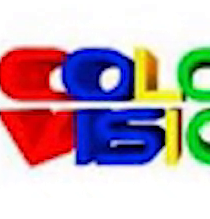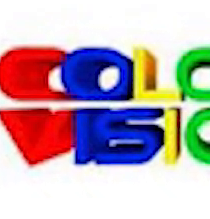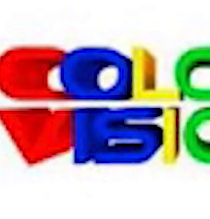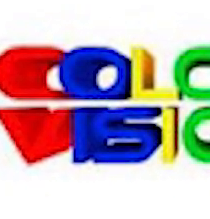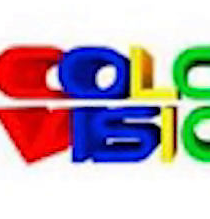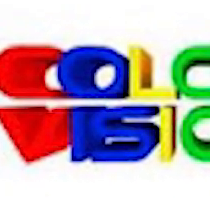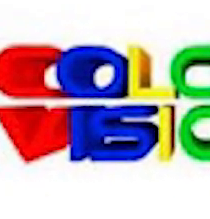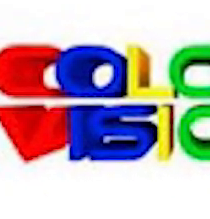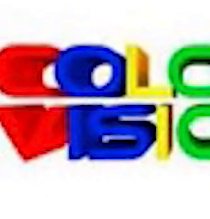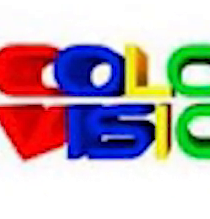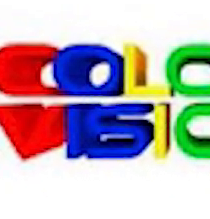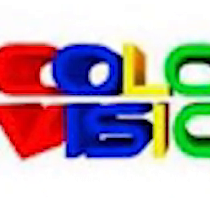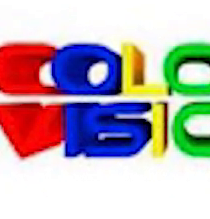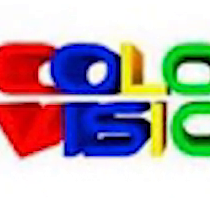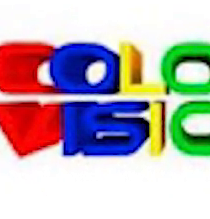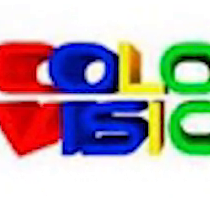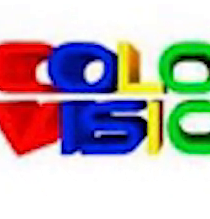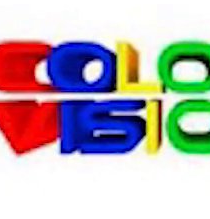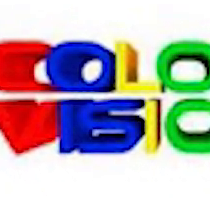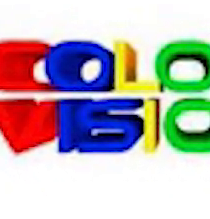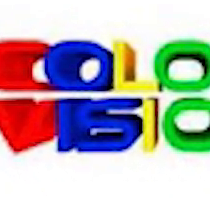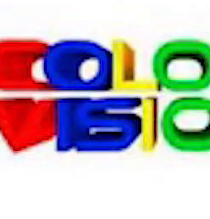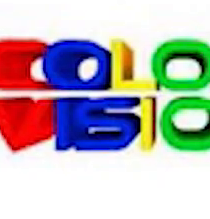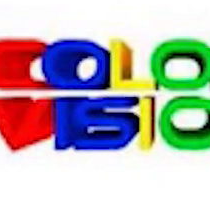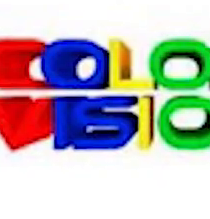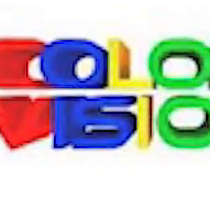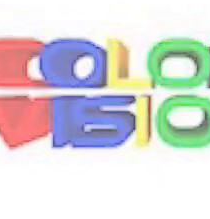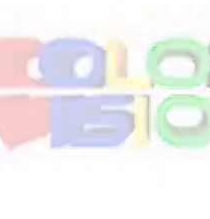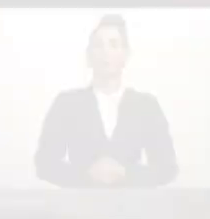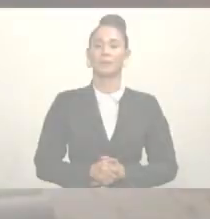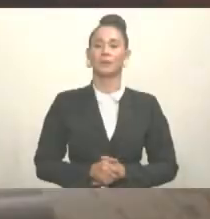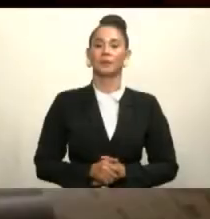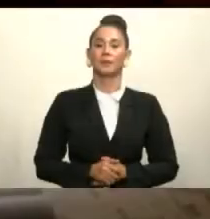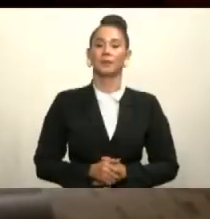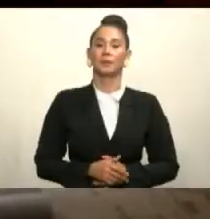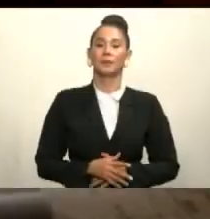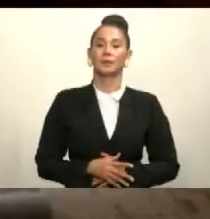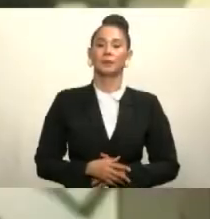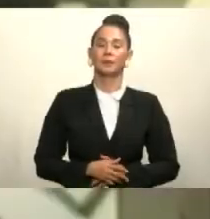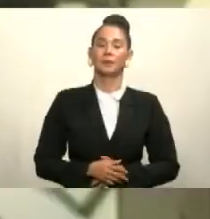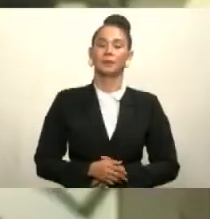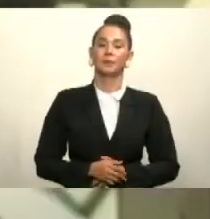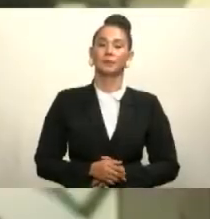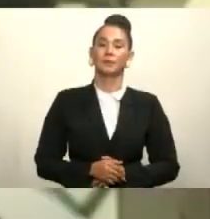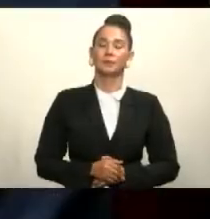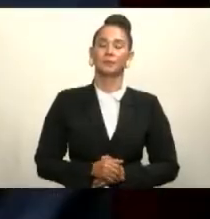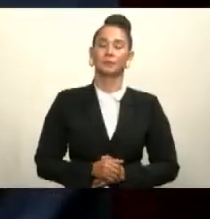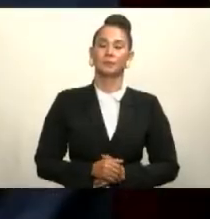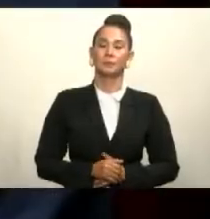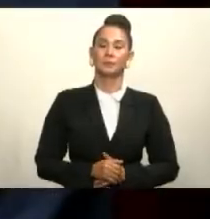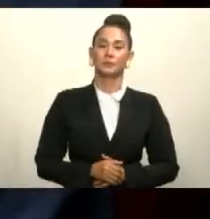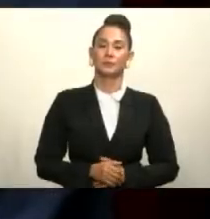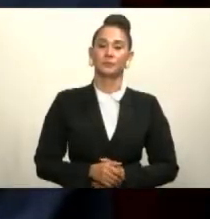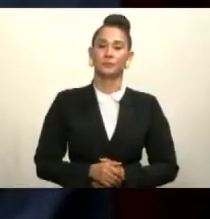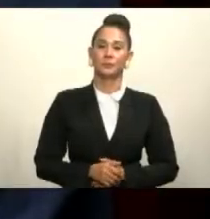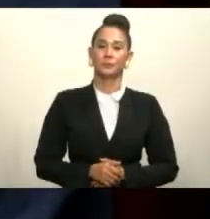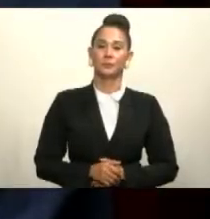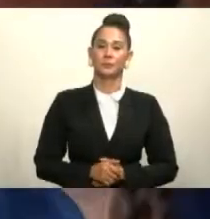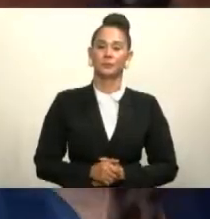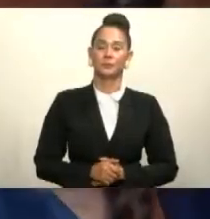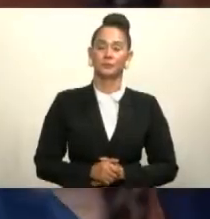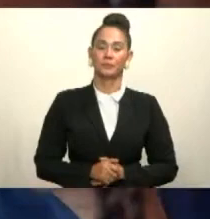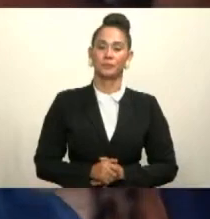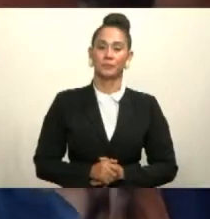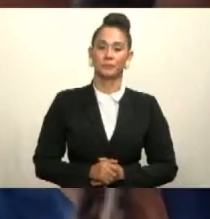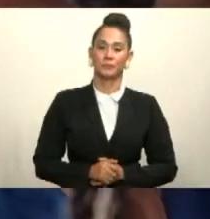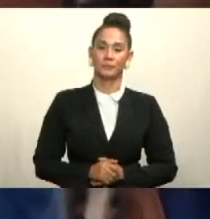de las clases del año escolar 2020-2021. Los canales nacionales transmitirán la docencia desde las 9 de